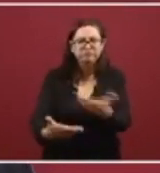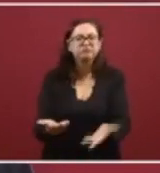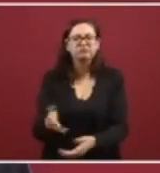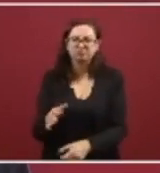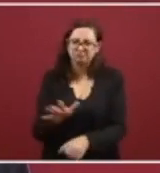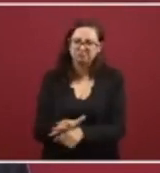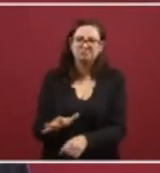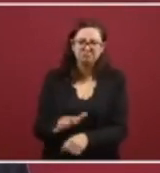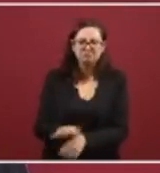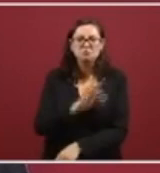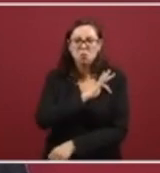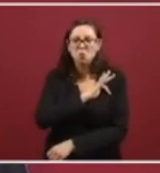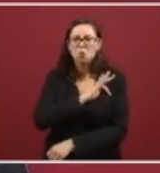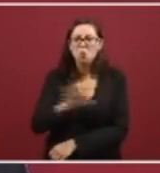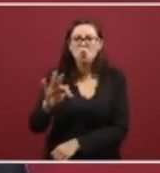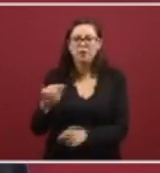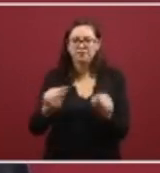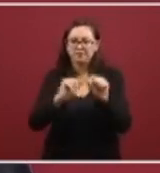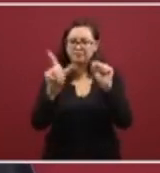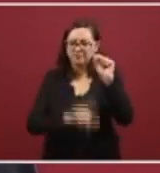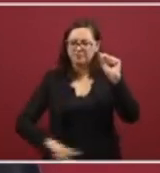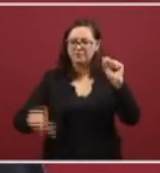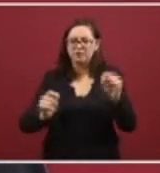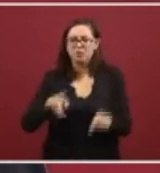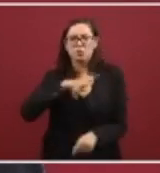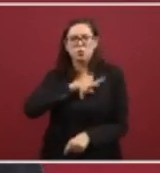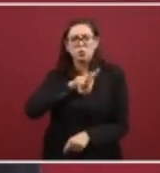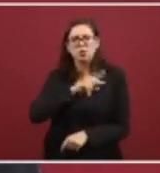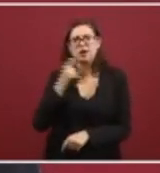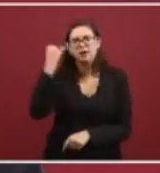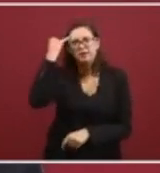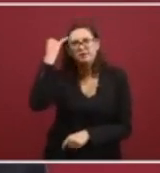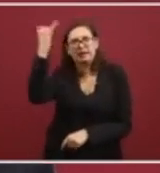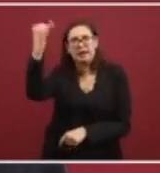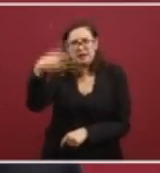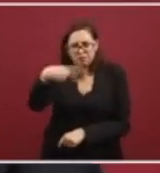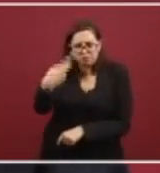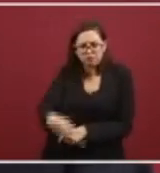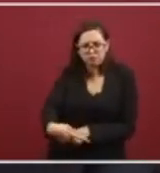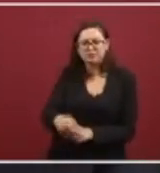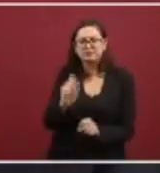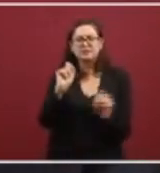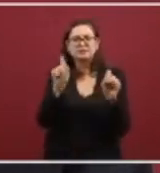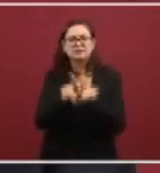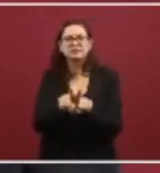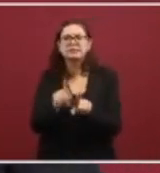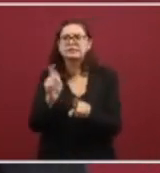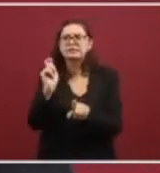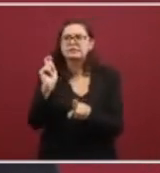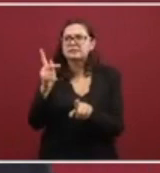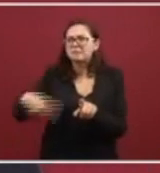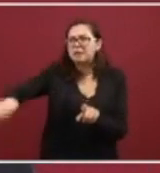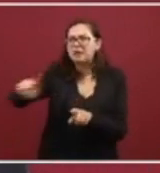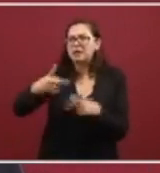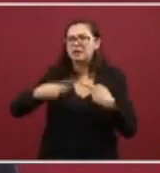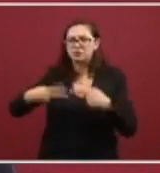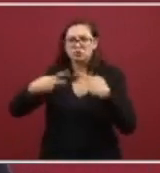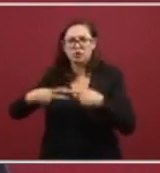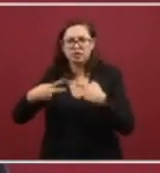valora no solo el derecho que tiene la gente a buscarse la vida,